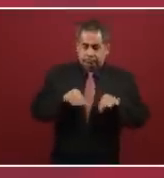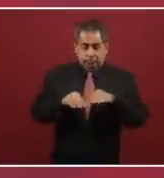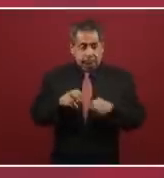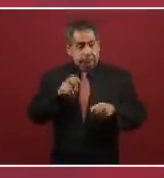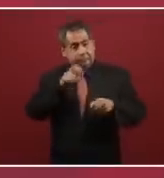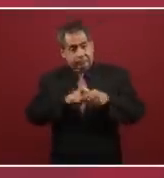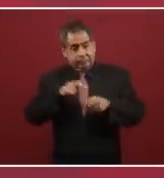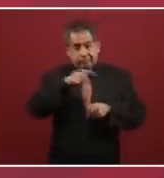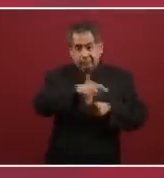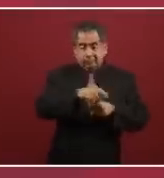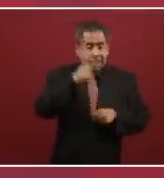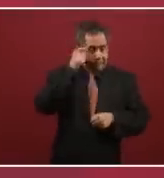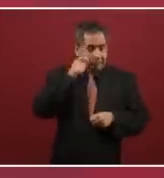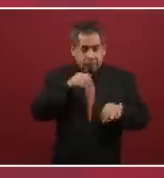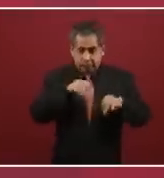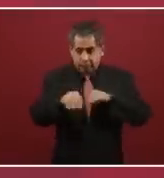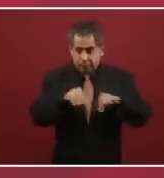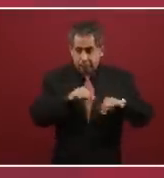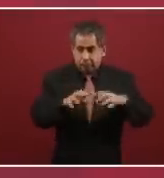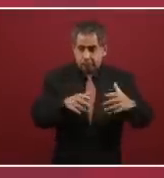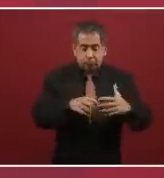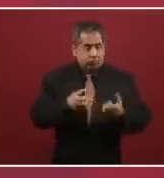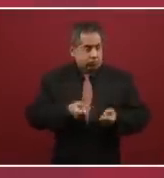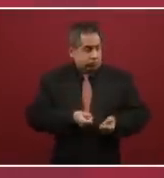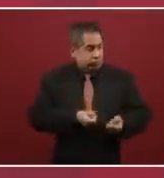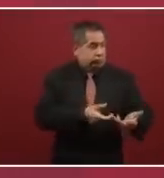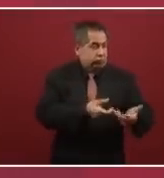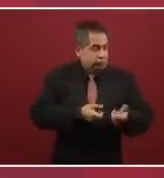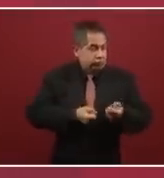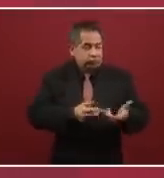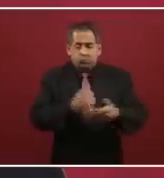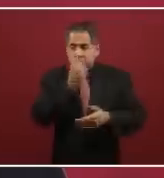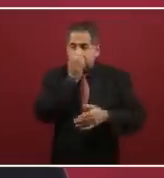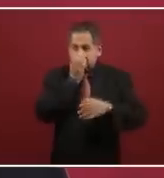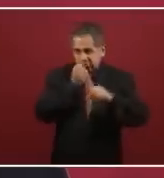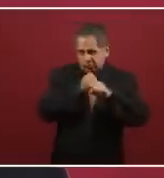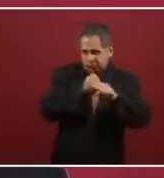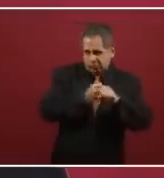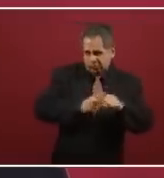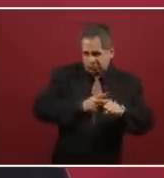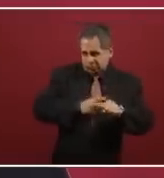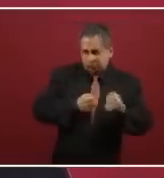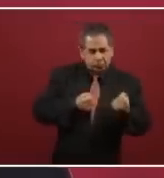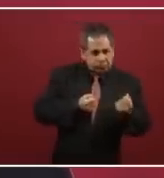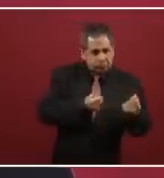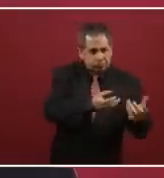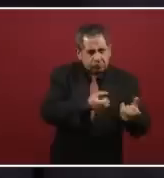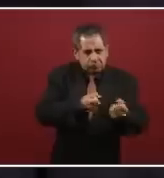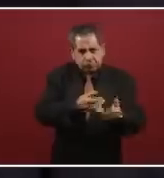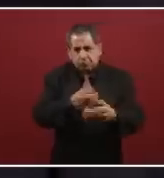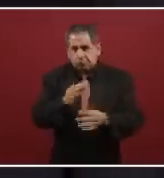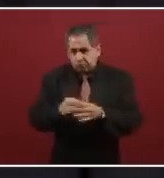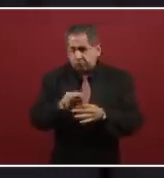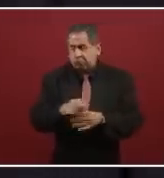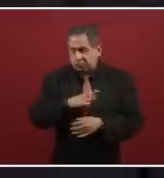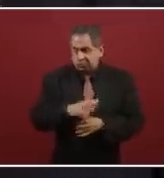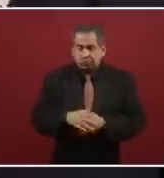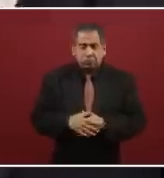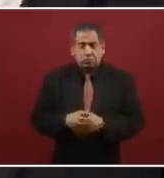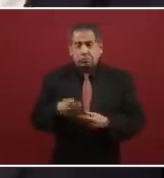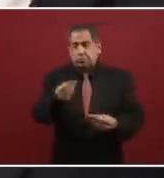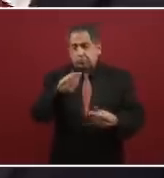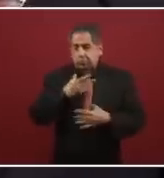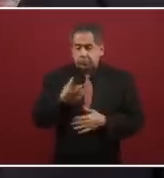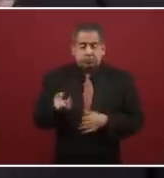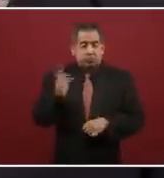en Guerrero, y se están distribuyendo los fertilizantes, y tengo la información que el día